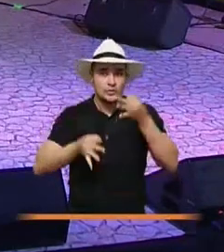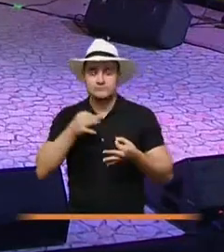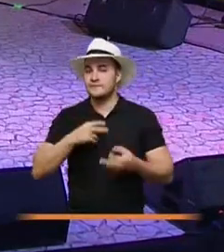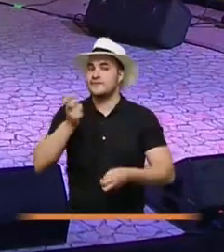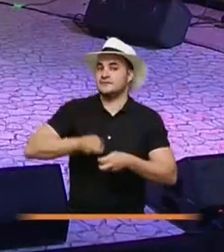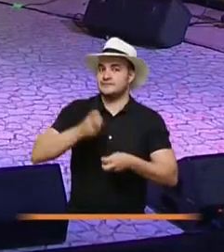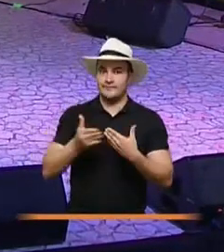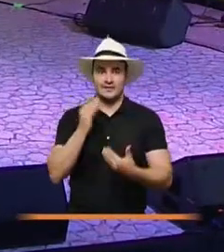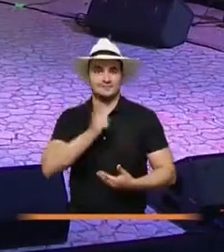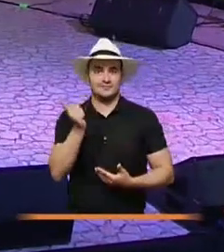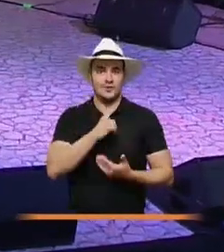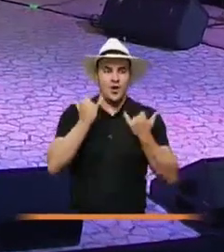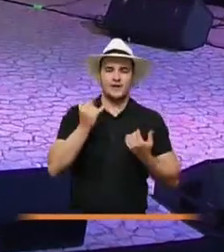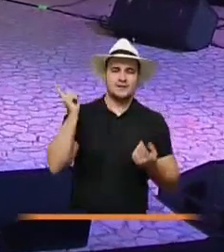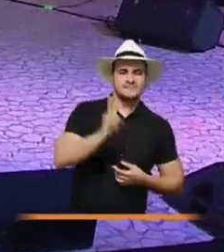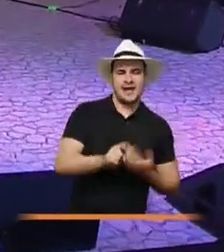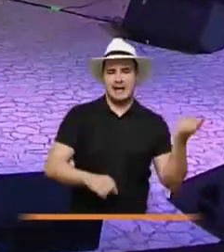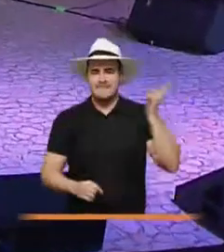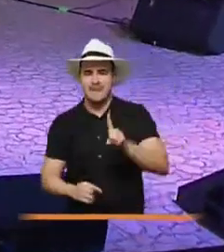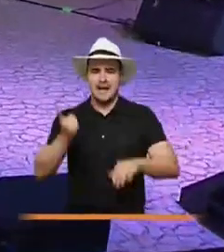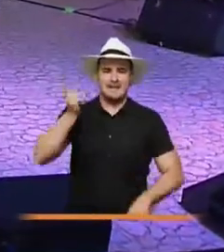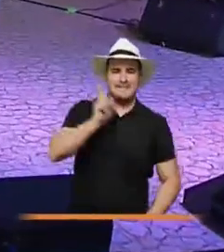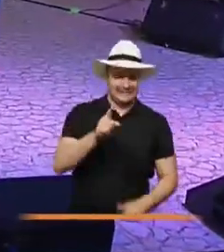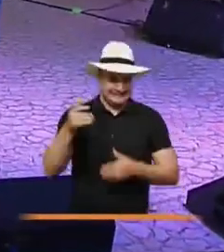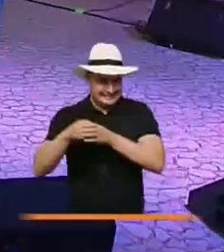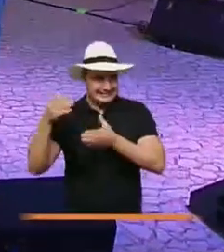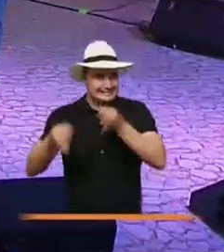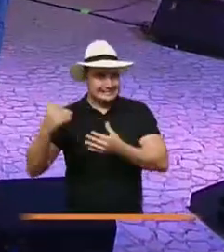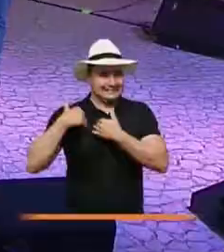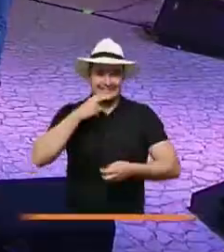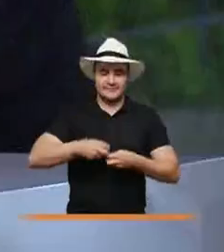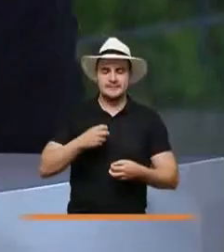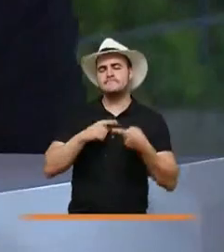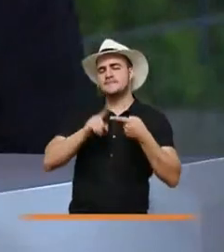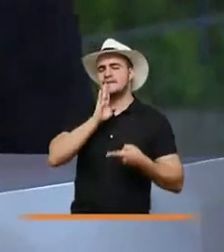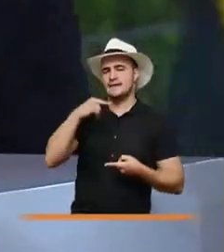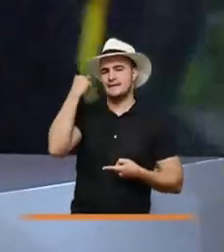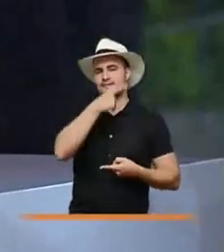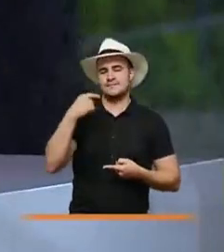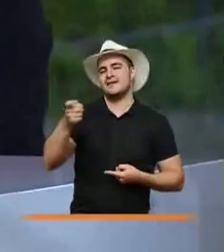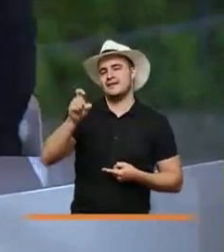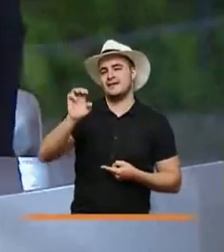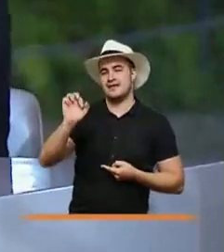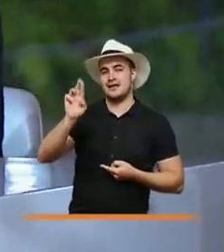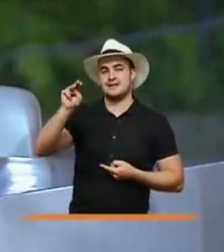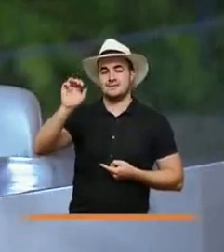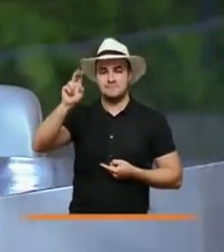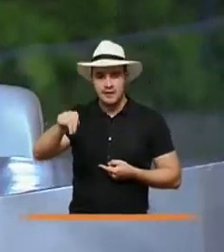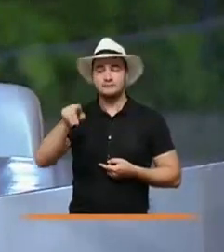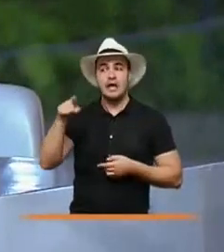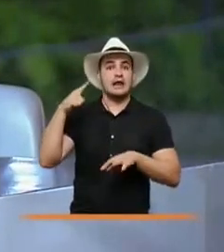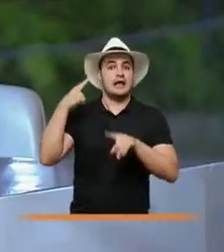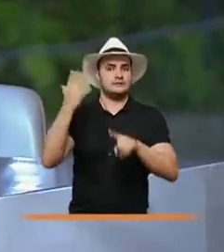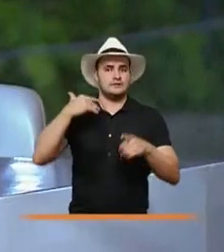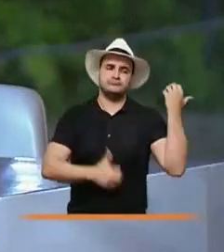a los que van a estar aquí disputándose para ser el rey de la noche comenzamos con germán darío carvajal reconocido en su época